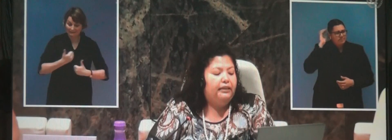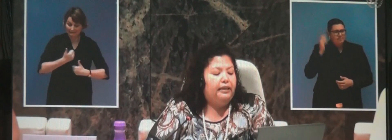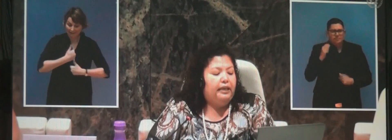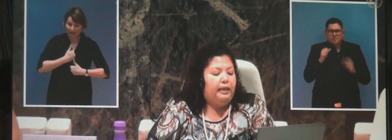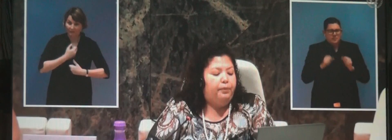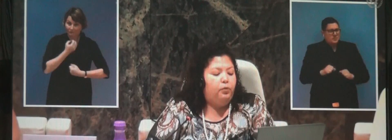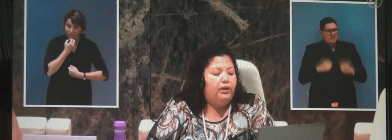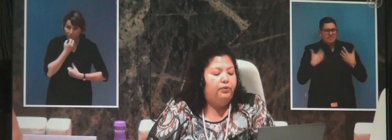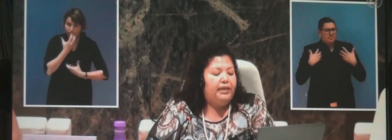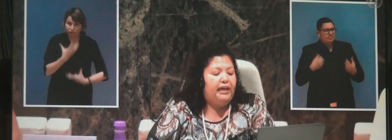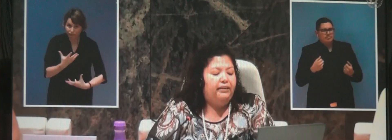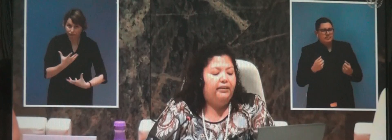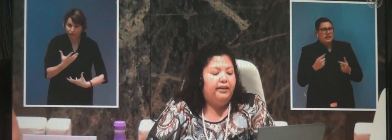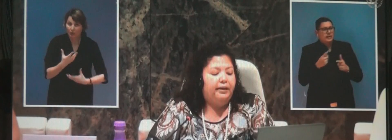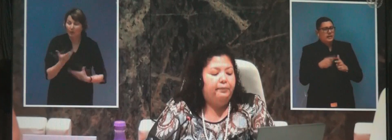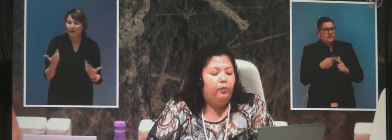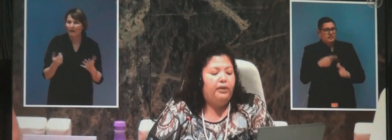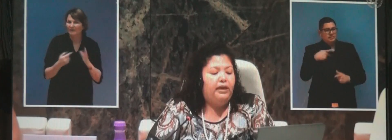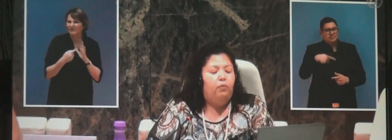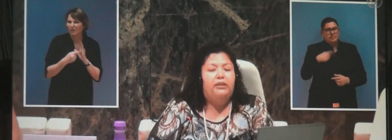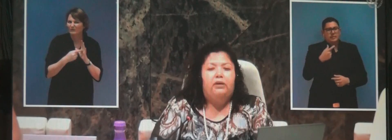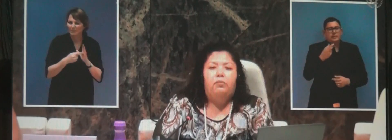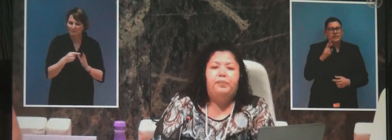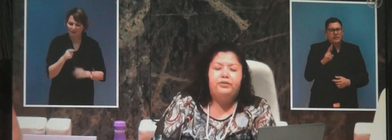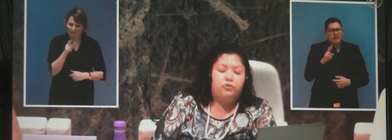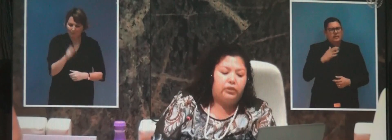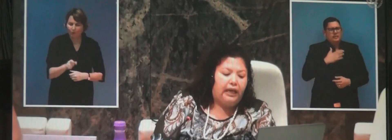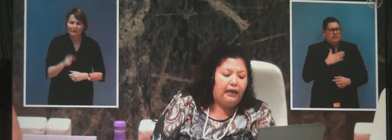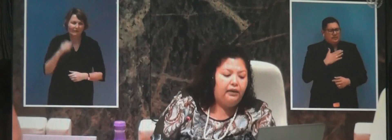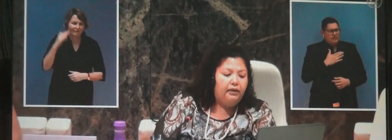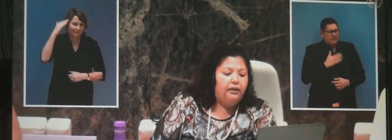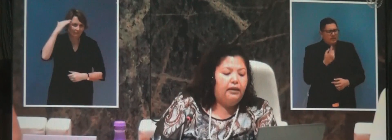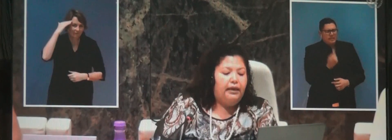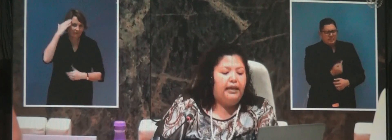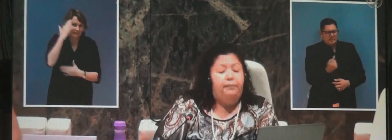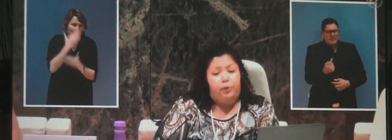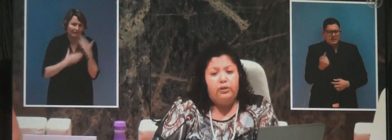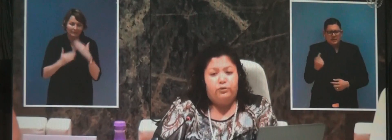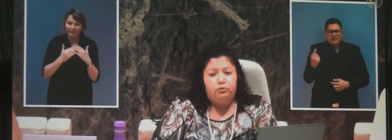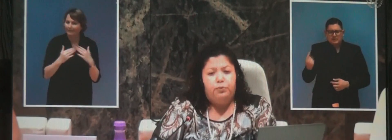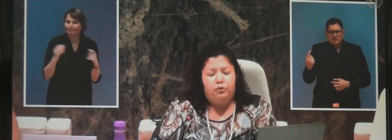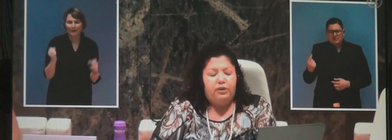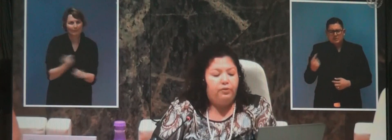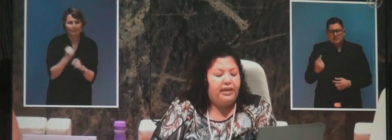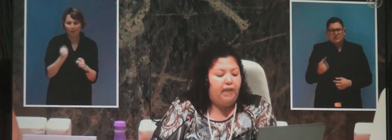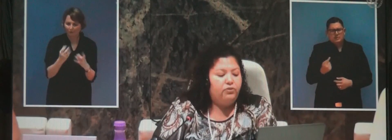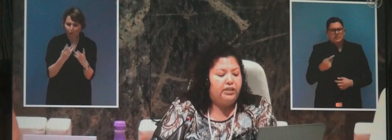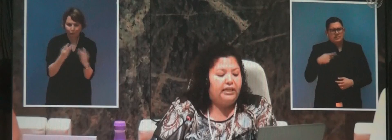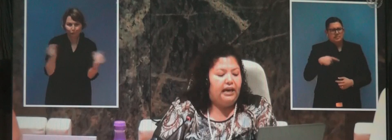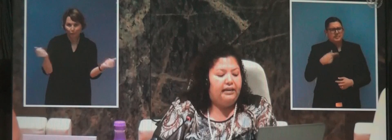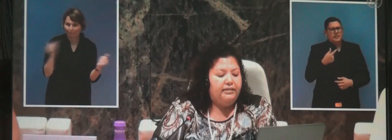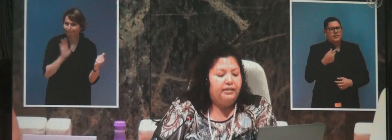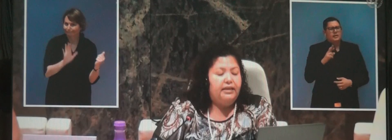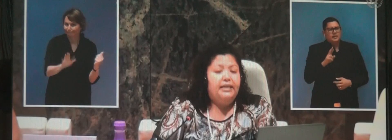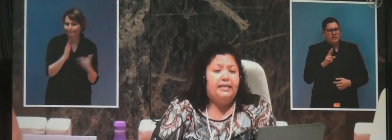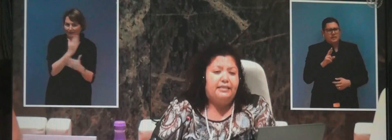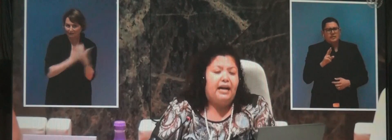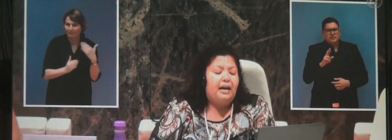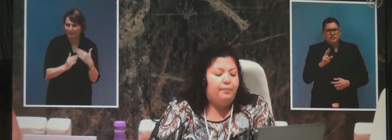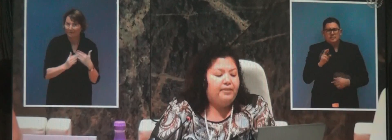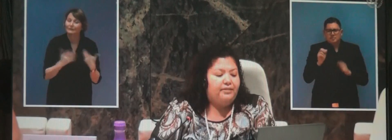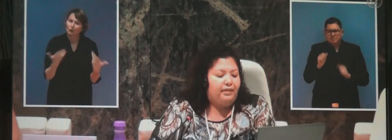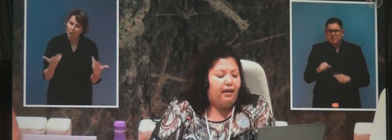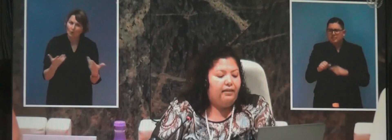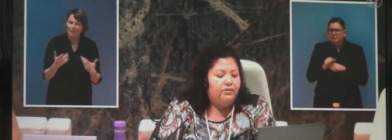parte, la Procuraduría General de la República cuenta con personal en sus procuradurías auxiliares que